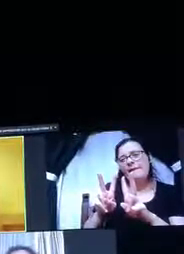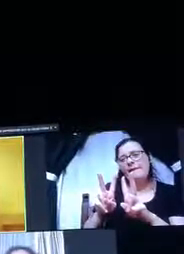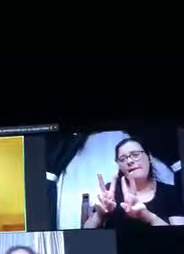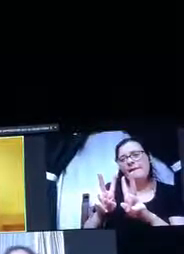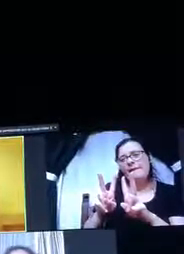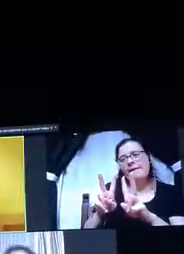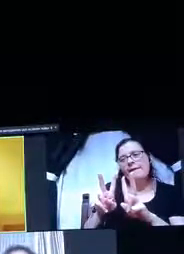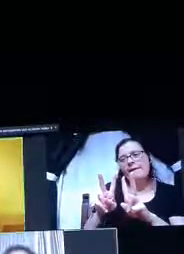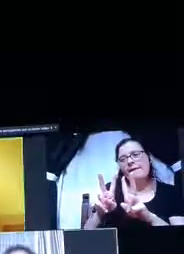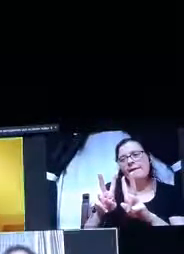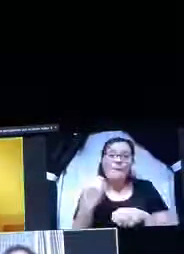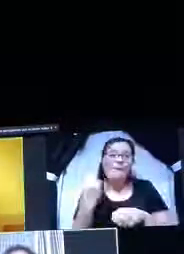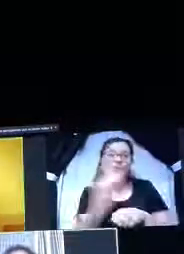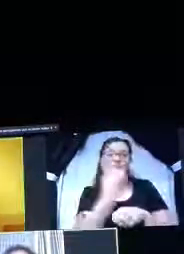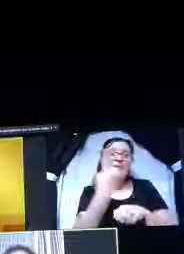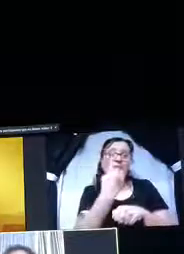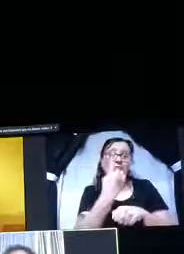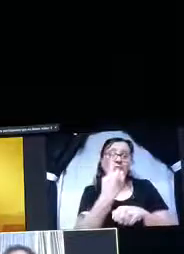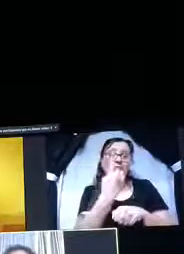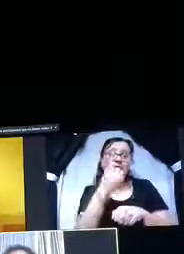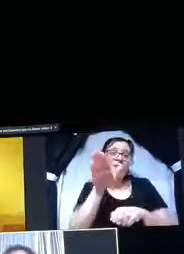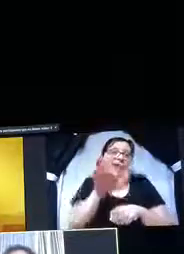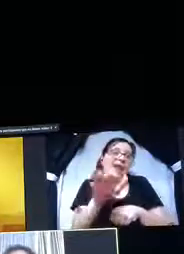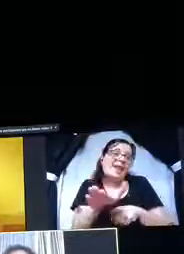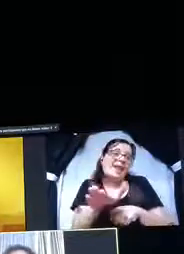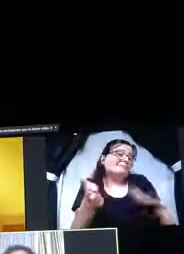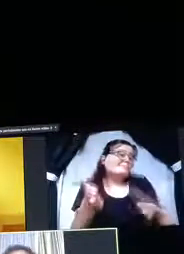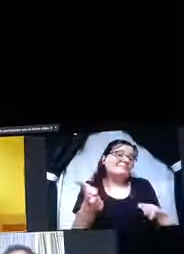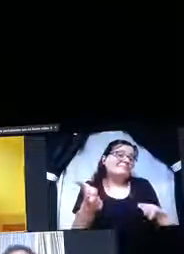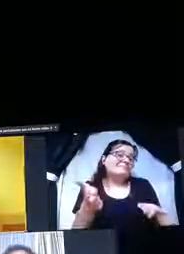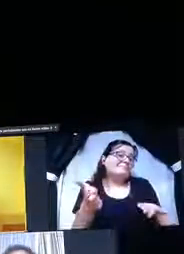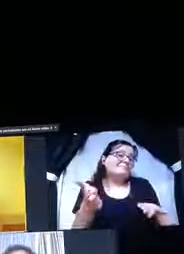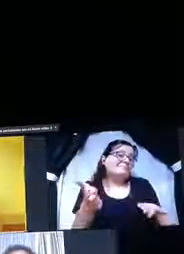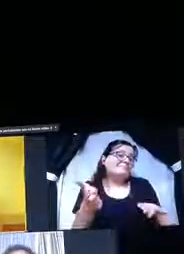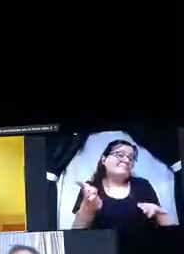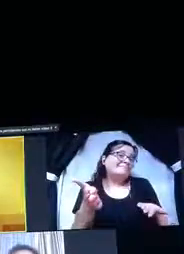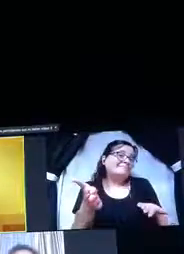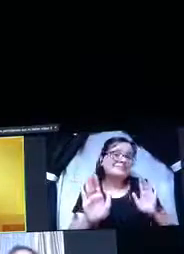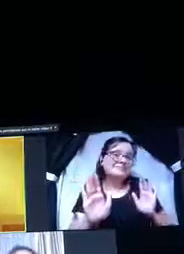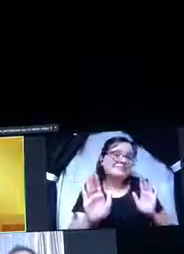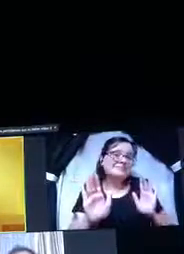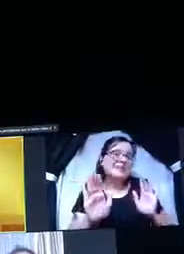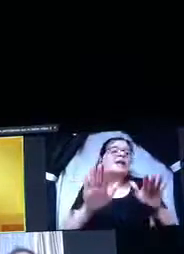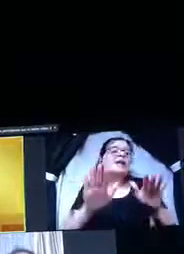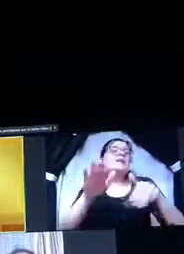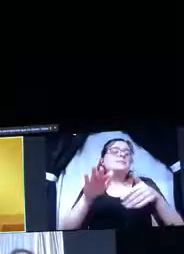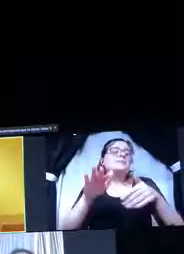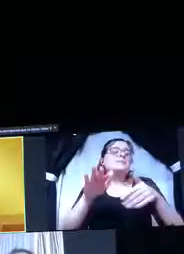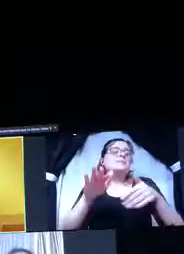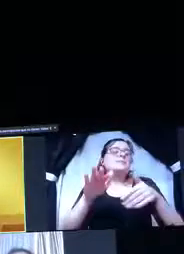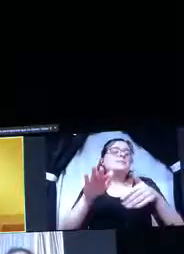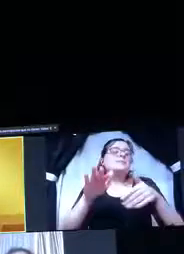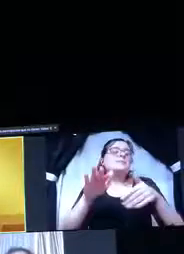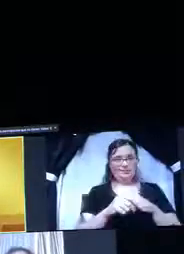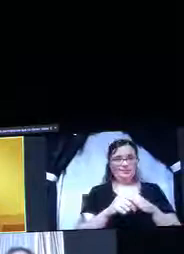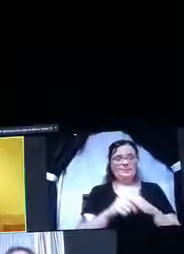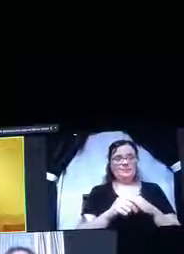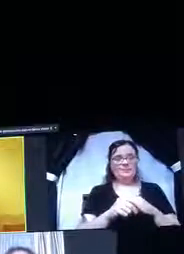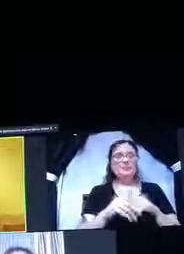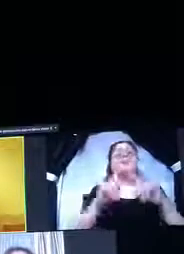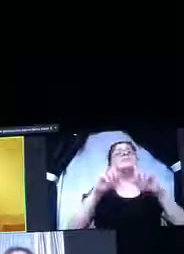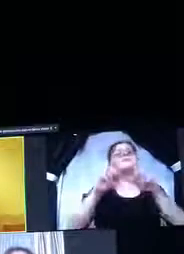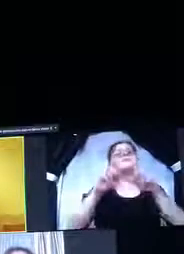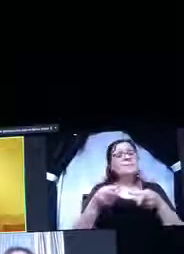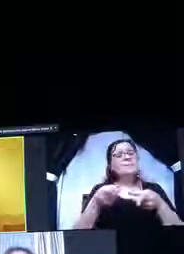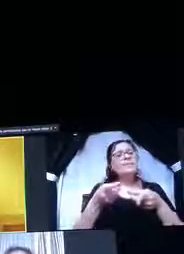su procesamiento, ¿sí? Que puede estar en perfectas condiciones, como no. Además, tenemos que conocer